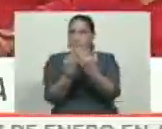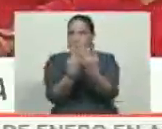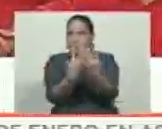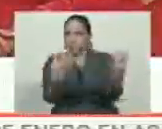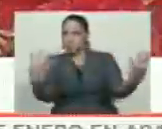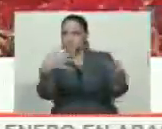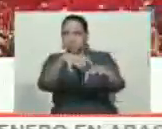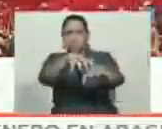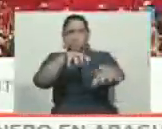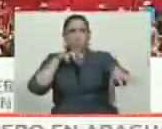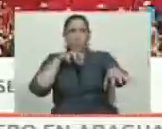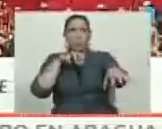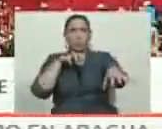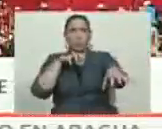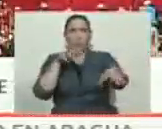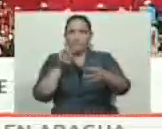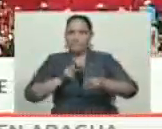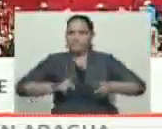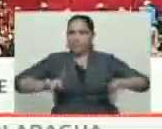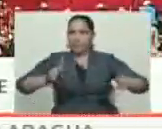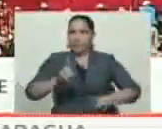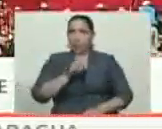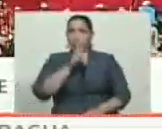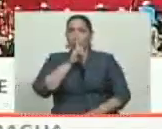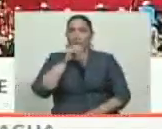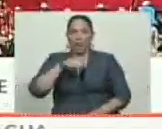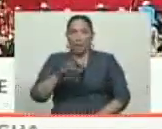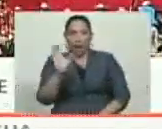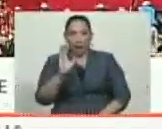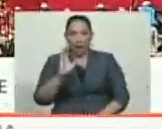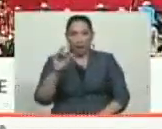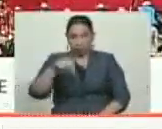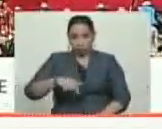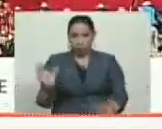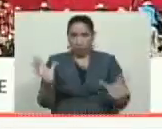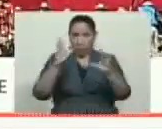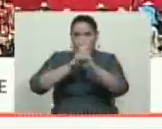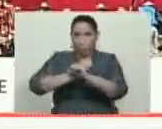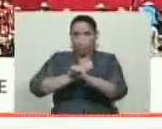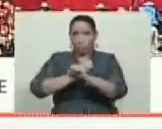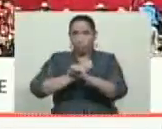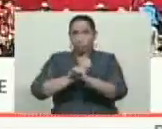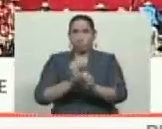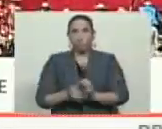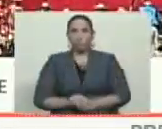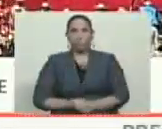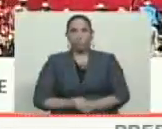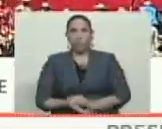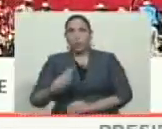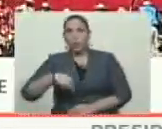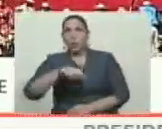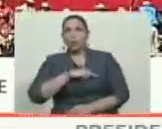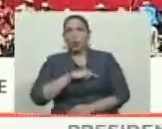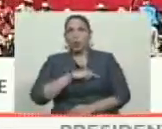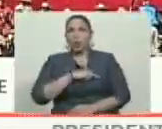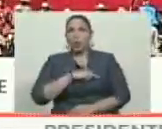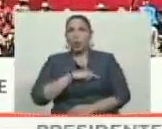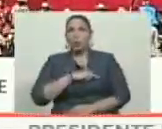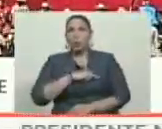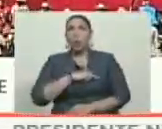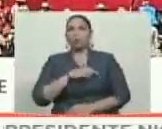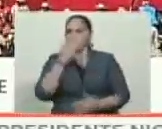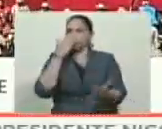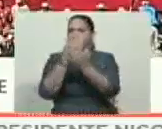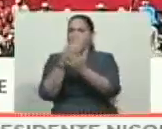enorme concentración en la Plaza Oliari, que a partir de esta noche nos instalemos en vigilia frente al